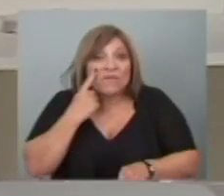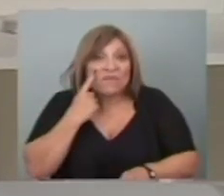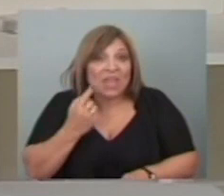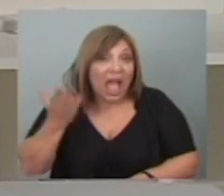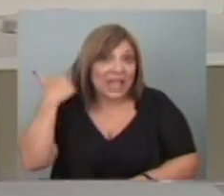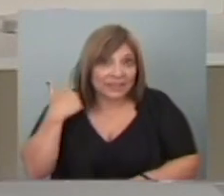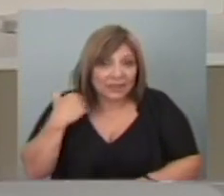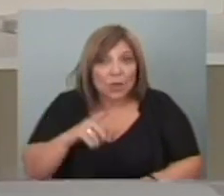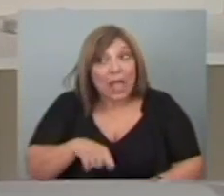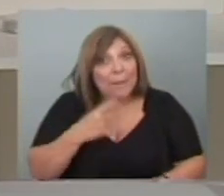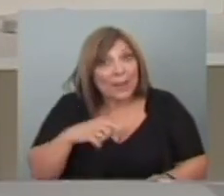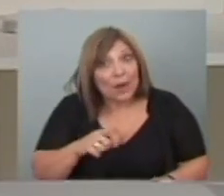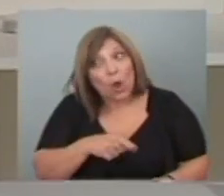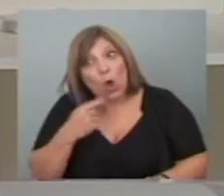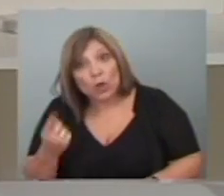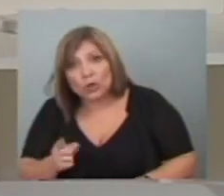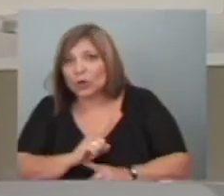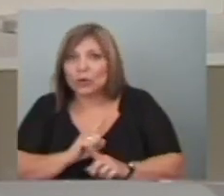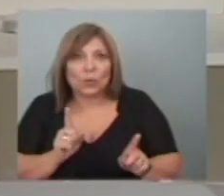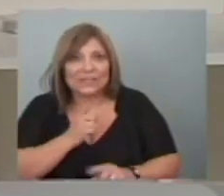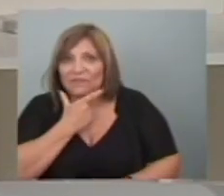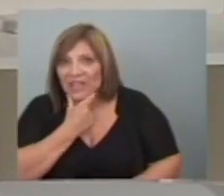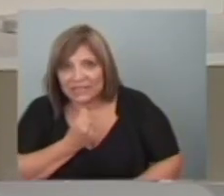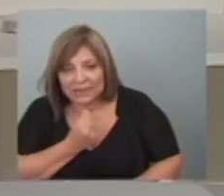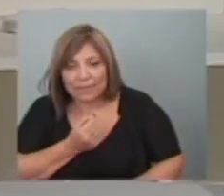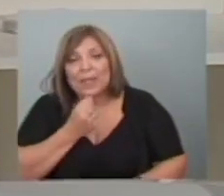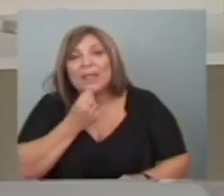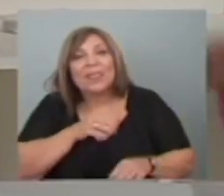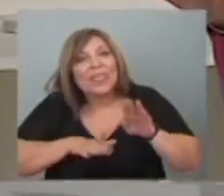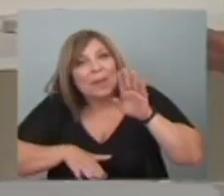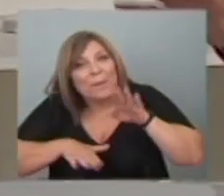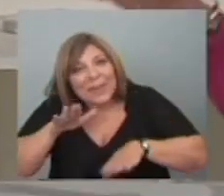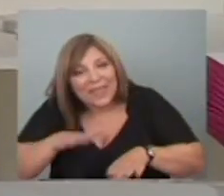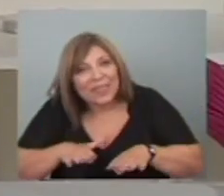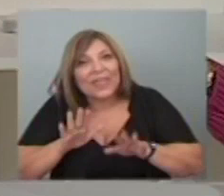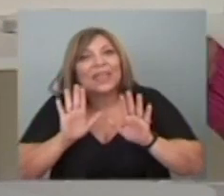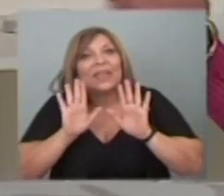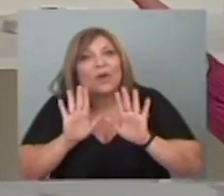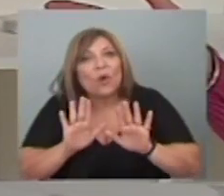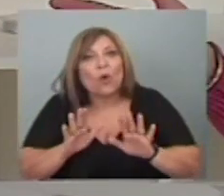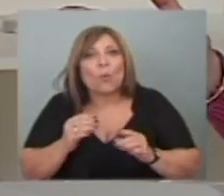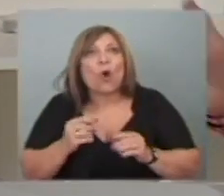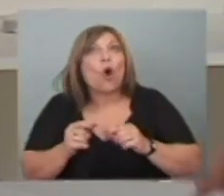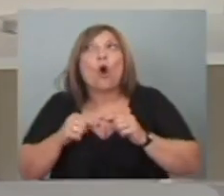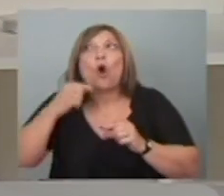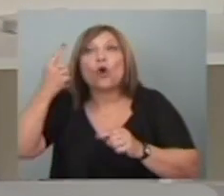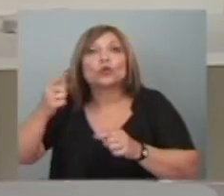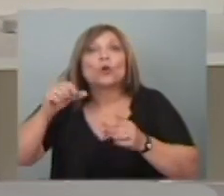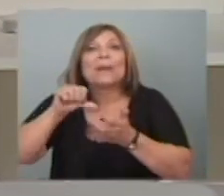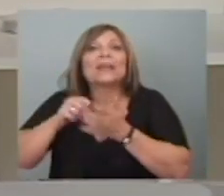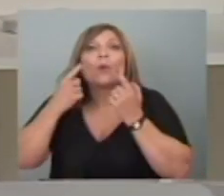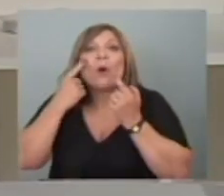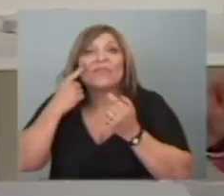dice. Pero hay otros que no lo tiene tan fácil. También depende de cómo estaban en el otro país. Hay